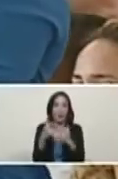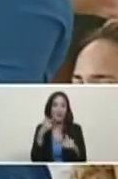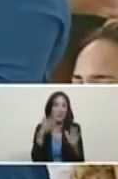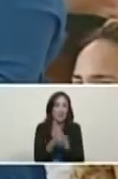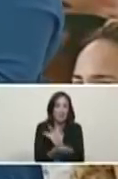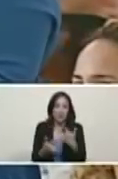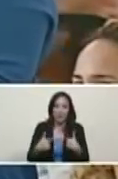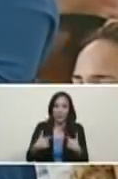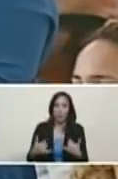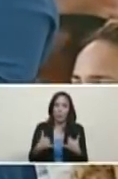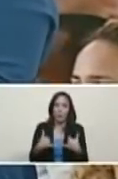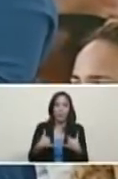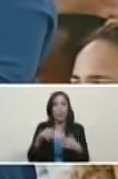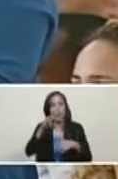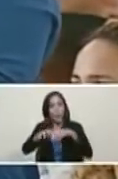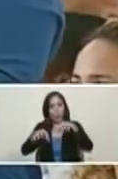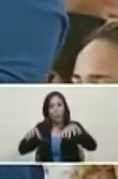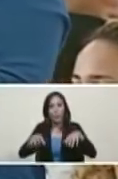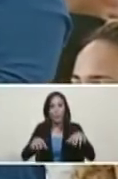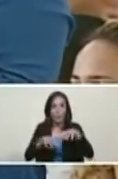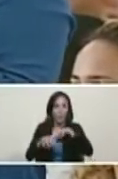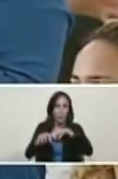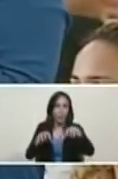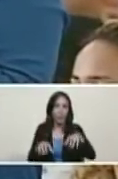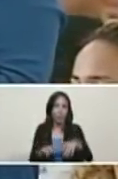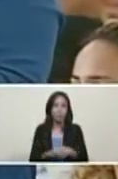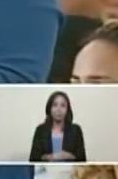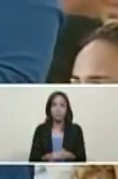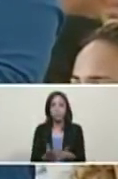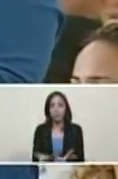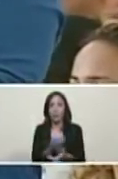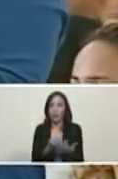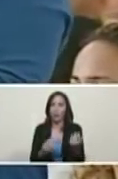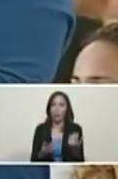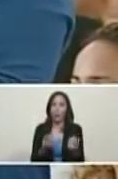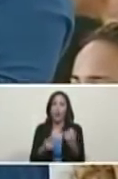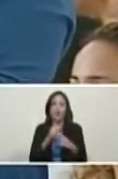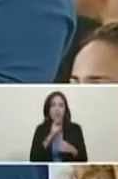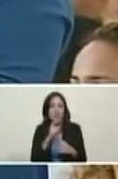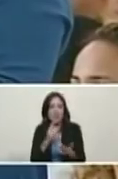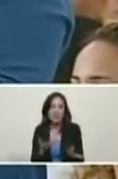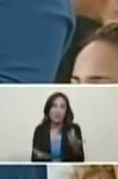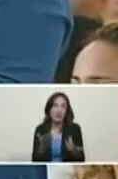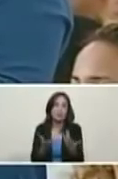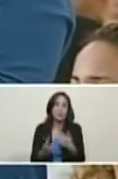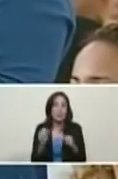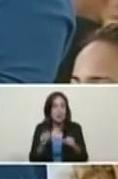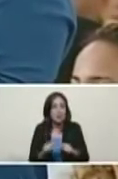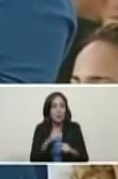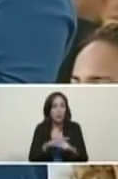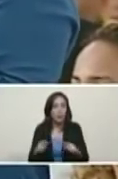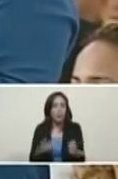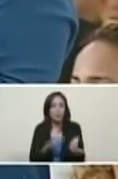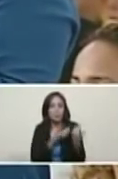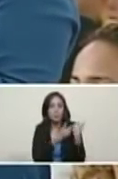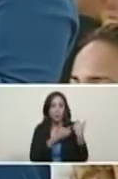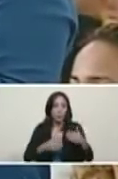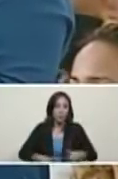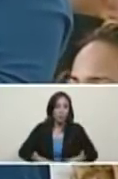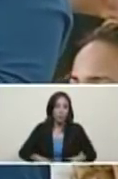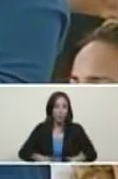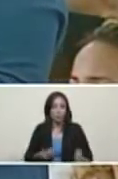por eso es que lo hemos llamado desafío, porque es lo que tenemos que construir. Creo que se casa mucho con las orientaciones que usted dio para el